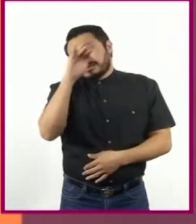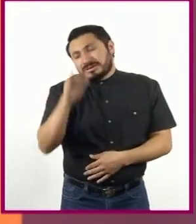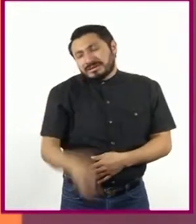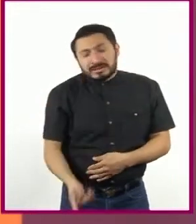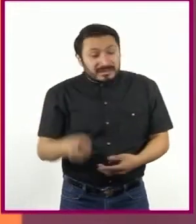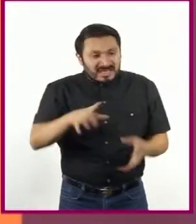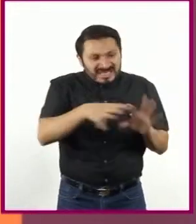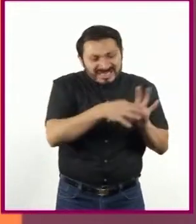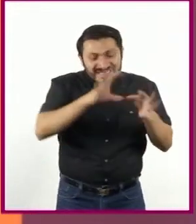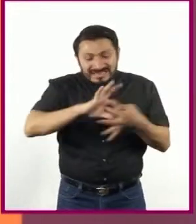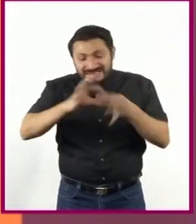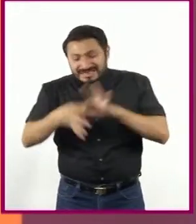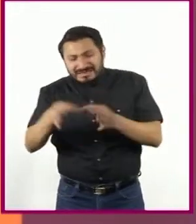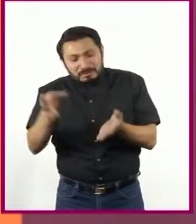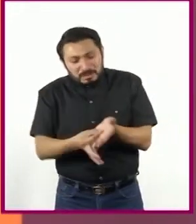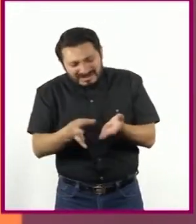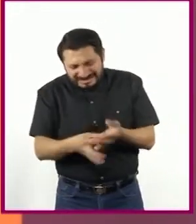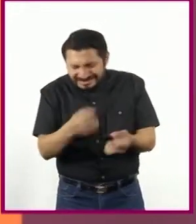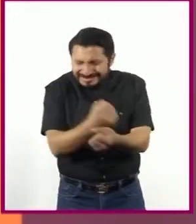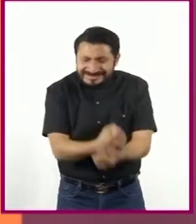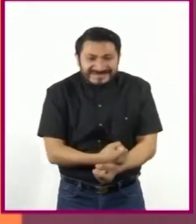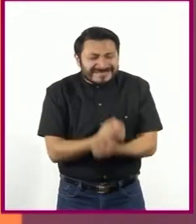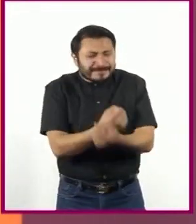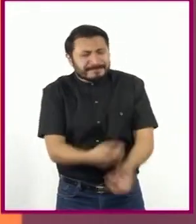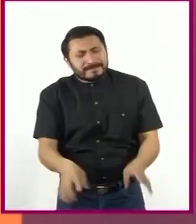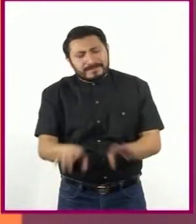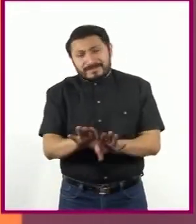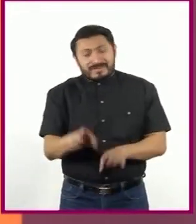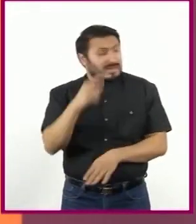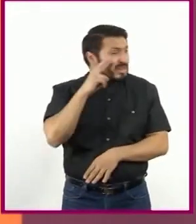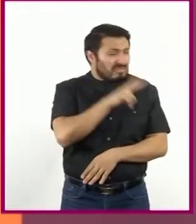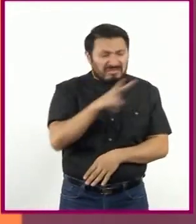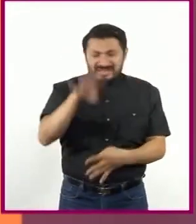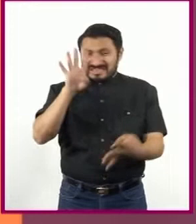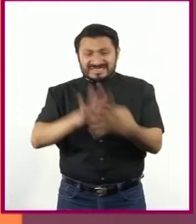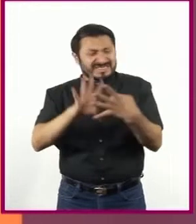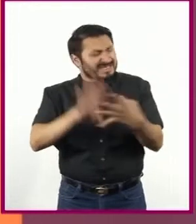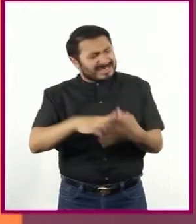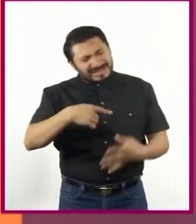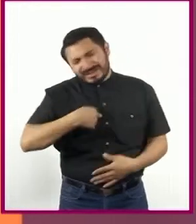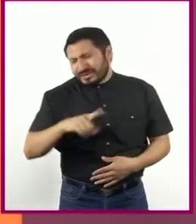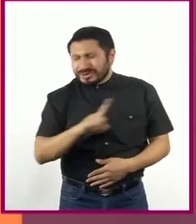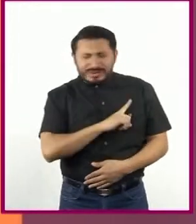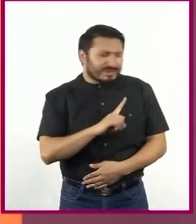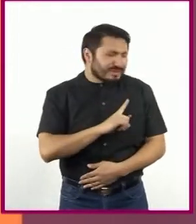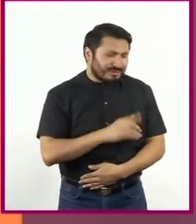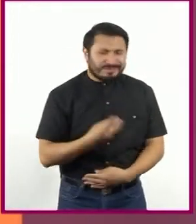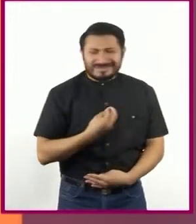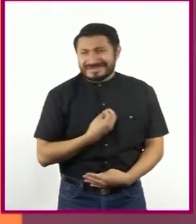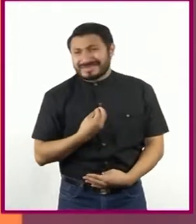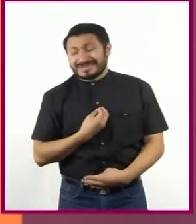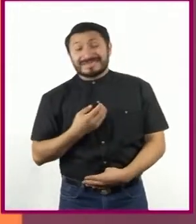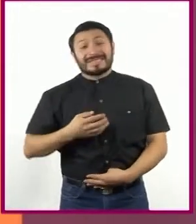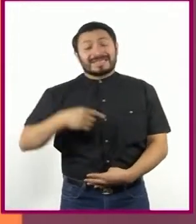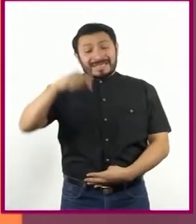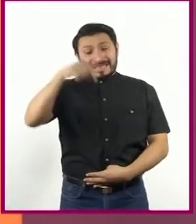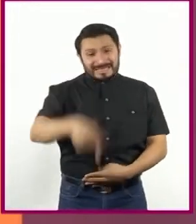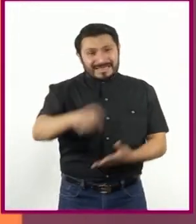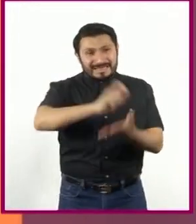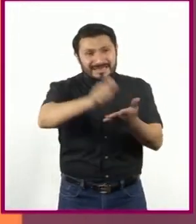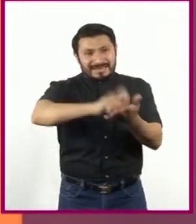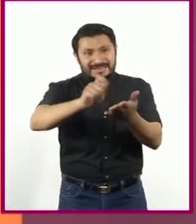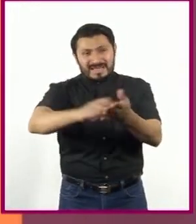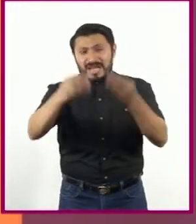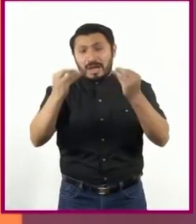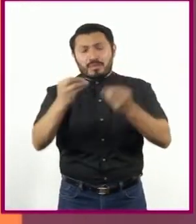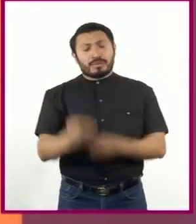cadenas, depuesto mi honor, el solio regio, el poder de un déspota. En varias partes de este documento,